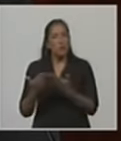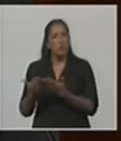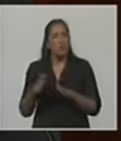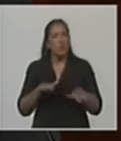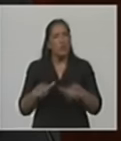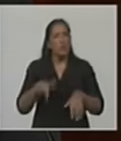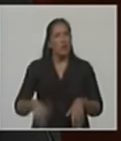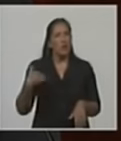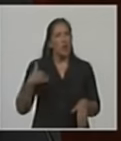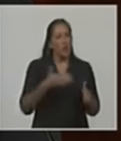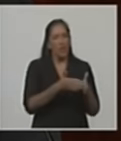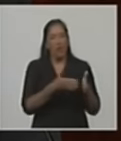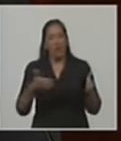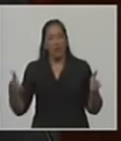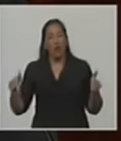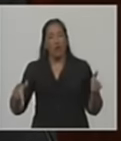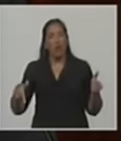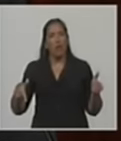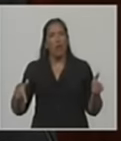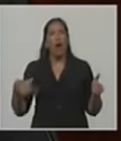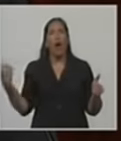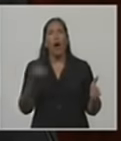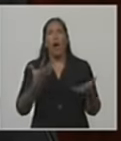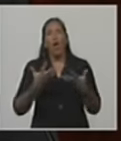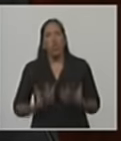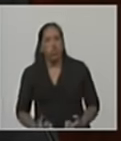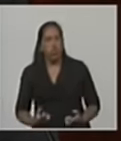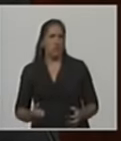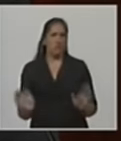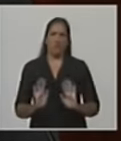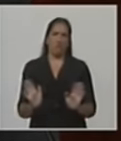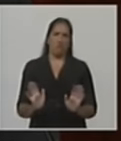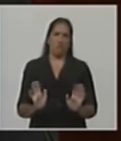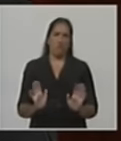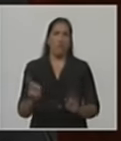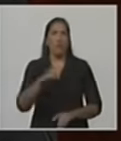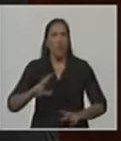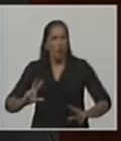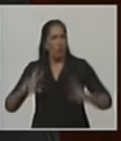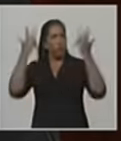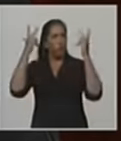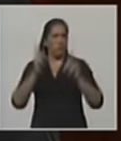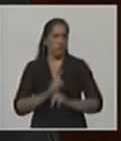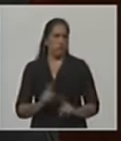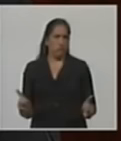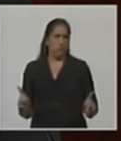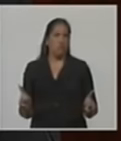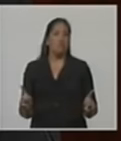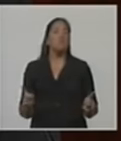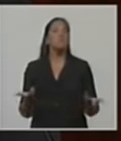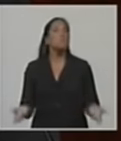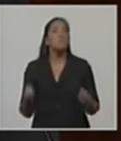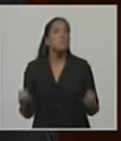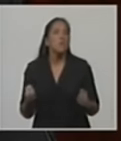Este diagnóstico no debe servirnos para deprimirnos, ni siquiera para enojarnos. Tiene que servir para